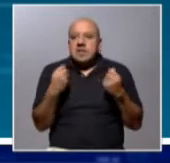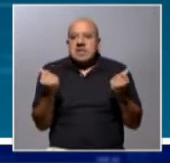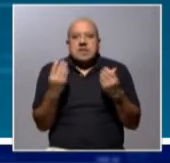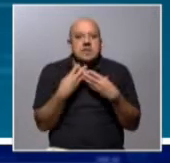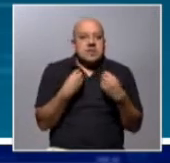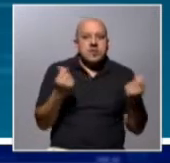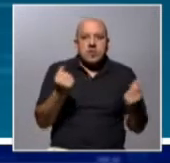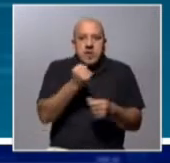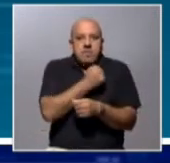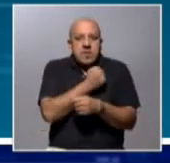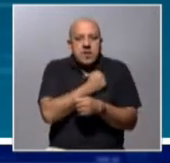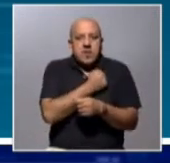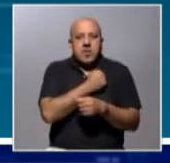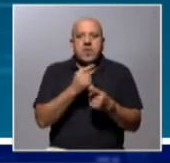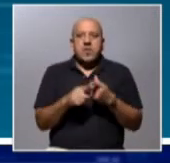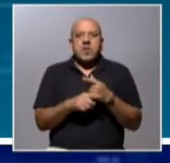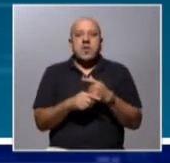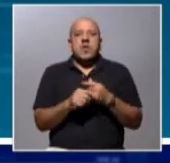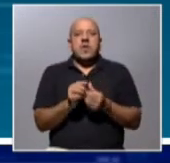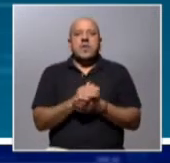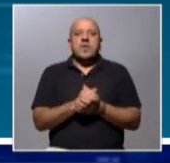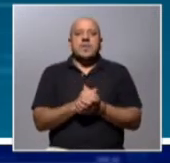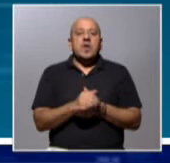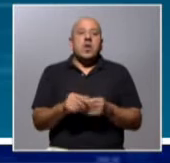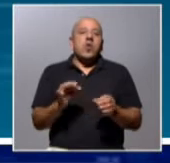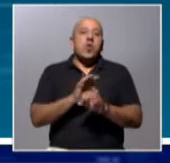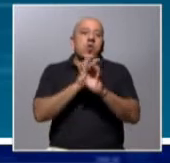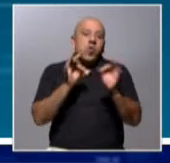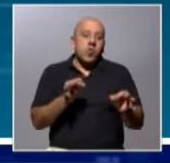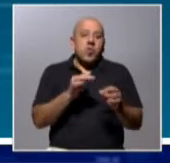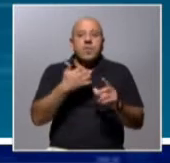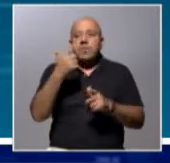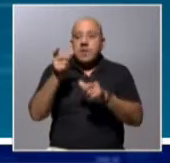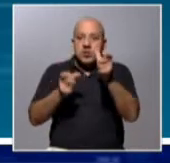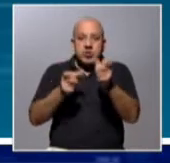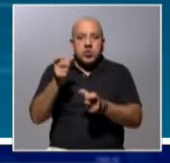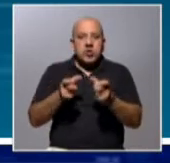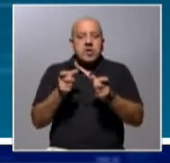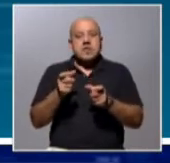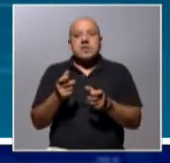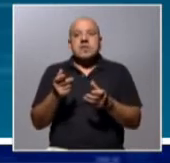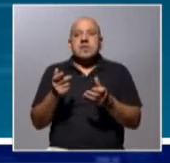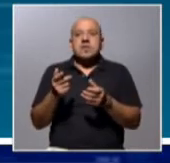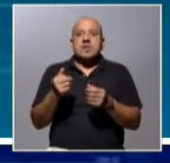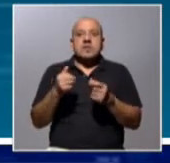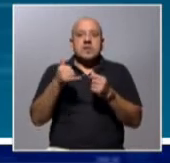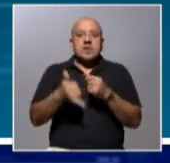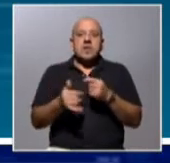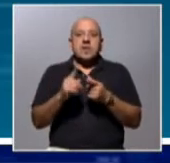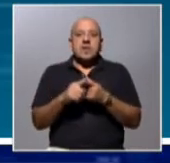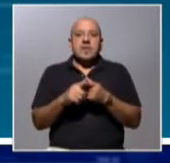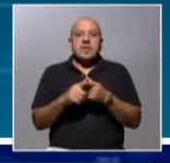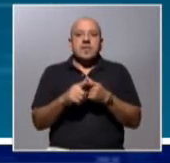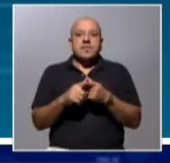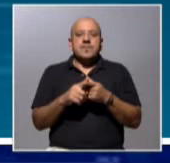controlar un poco menos sus reacciones, o personas que ya vienen también a veces con ciertas afecciones más de